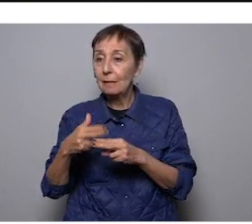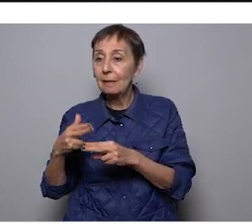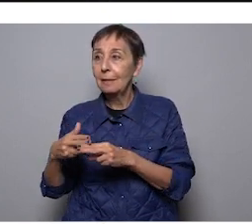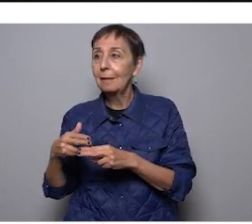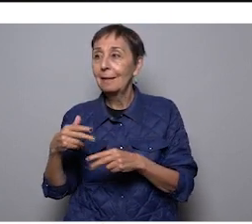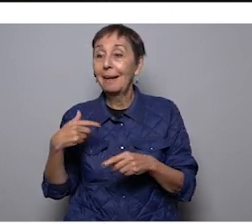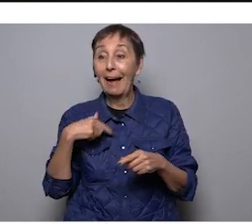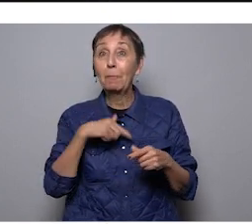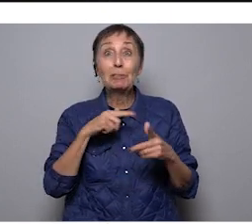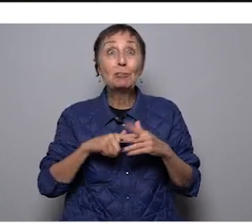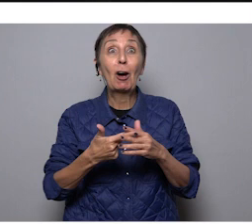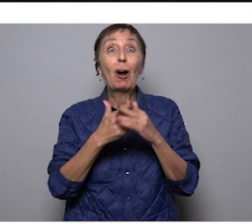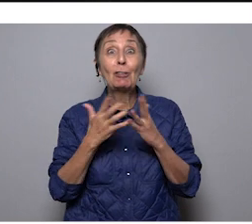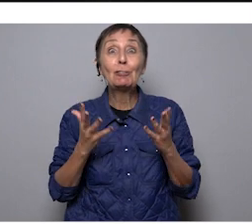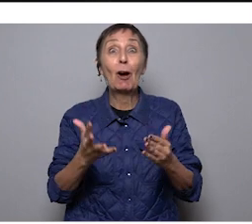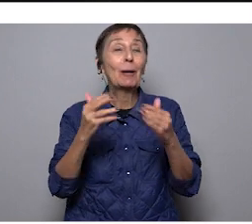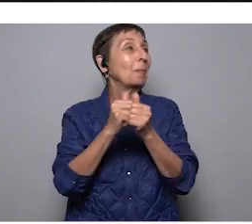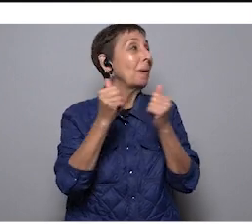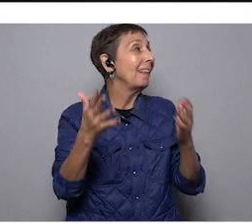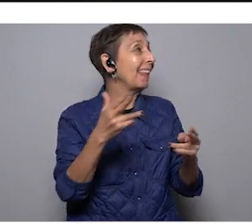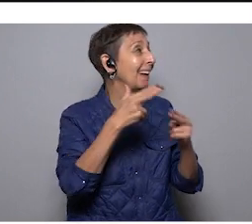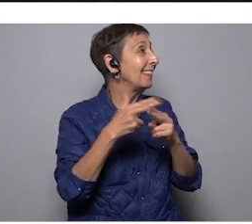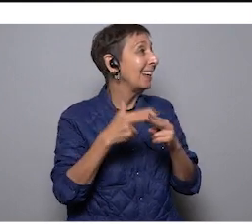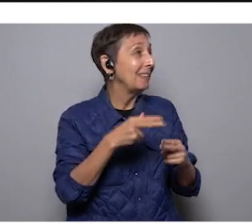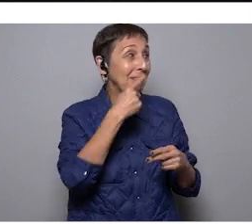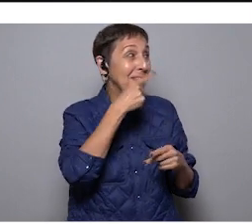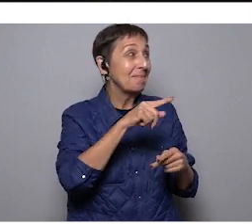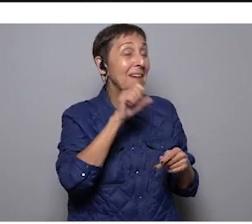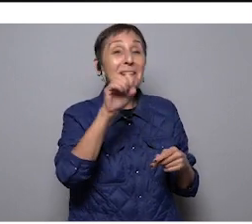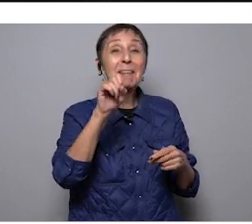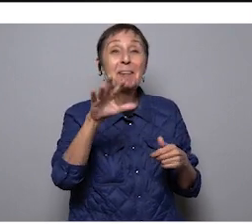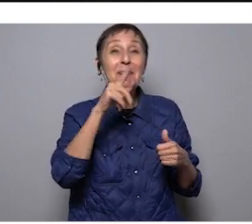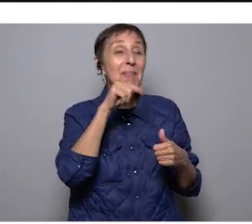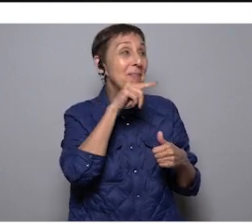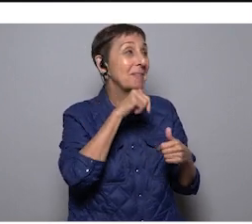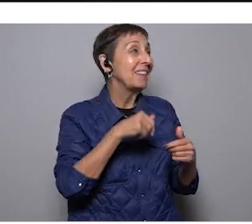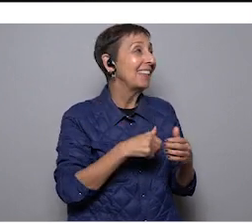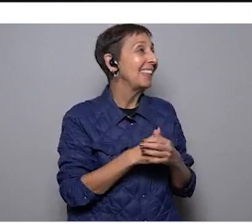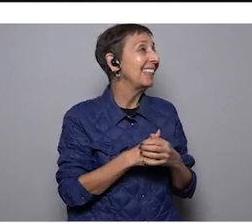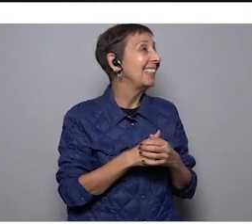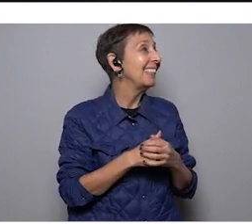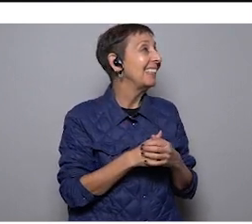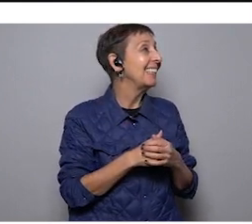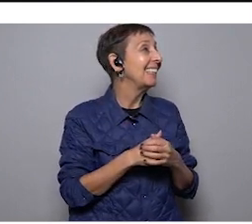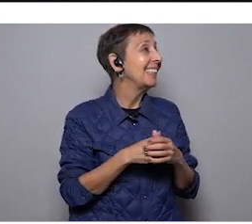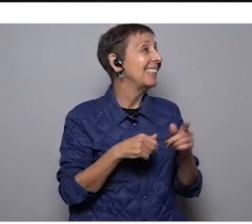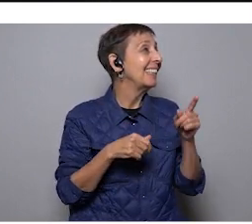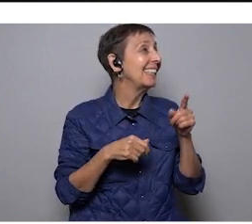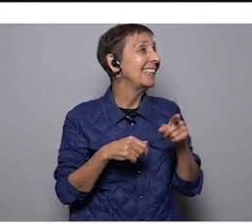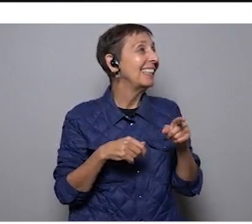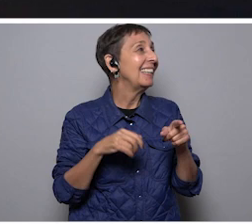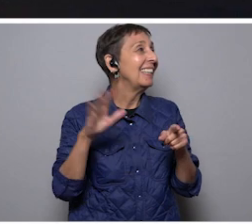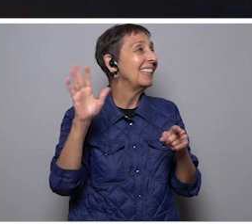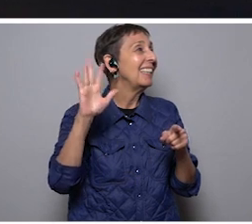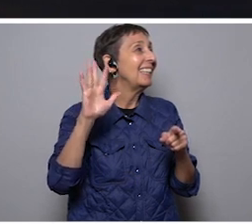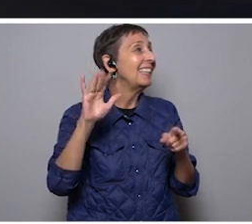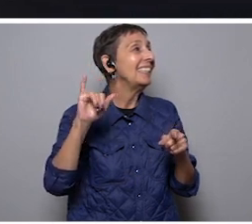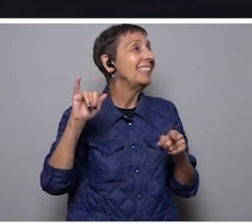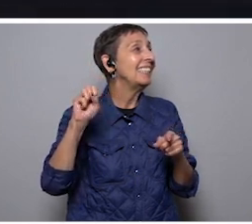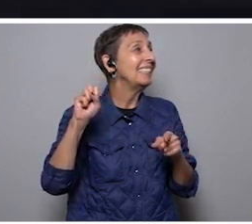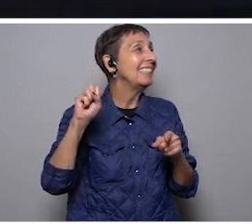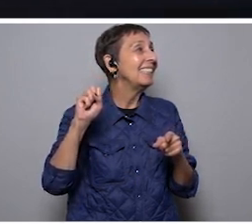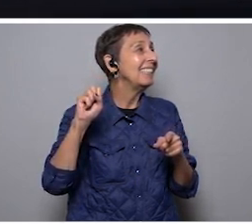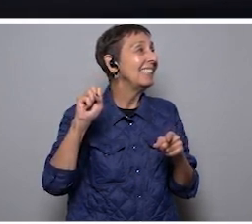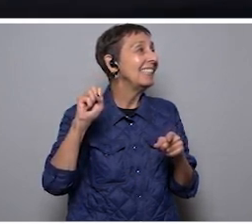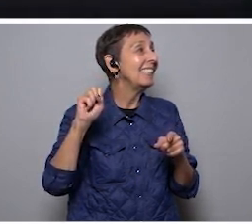podemos presentar todos antes de cerrar sería genial sí nos presentamos pero otra vez